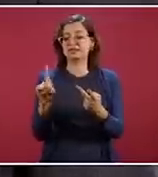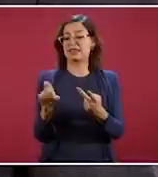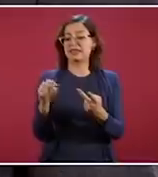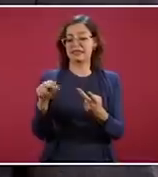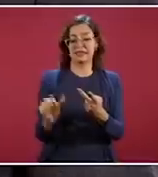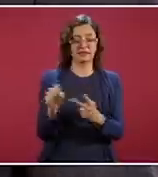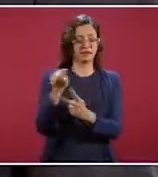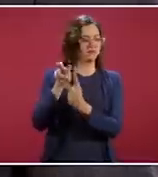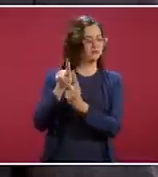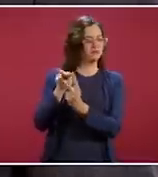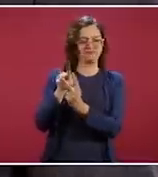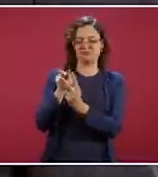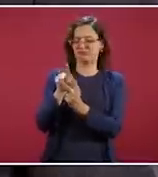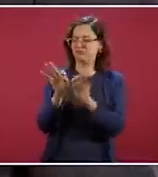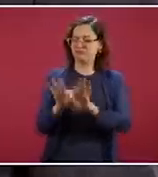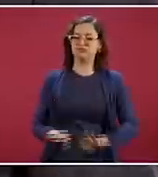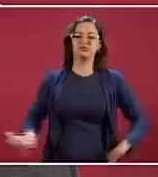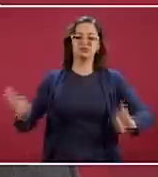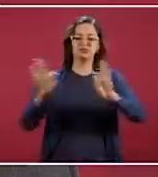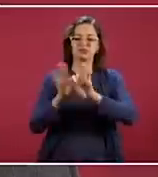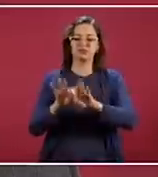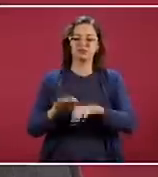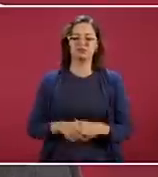Secretaría de la Defensa.